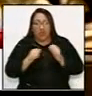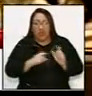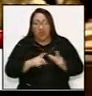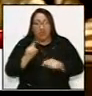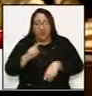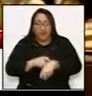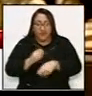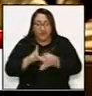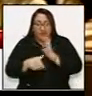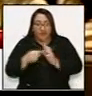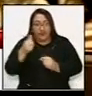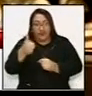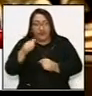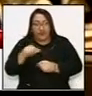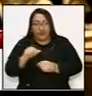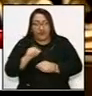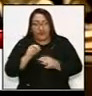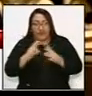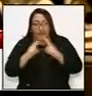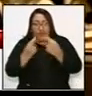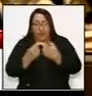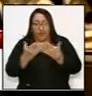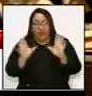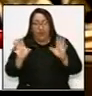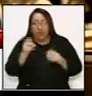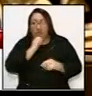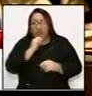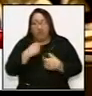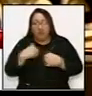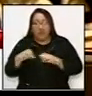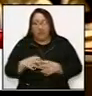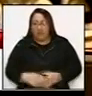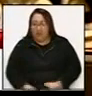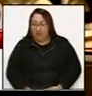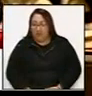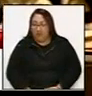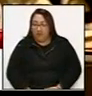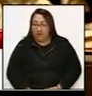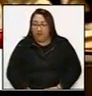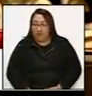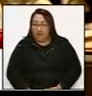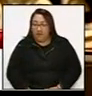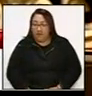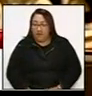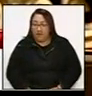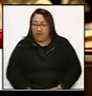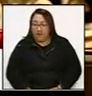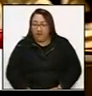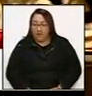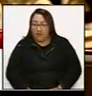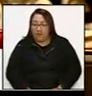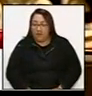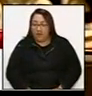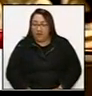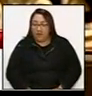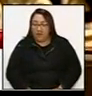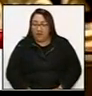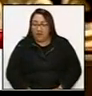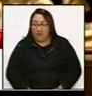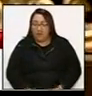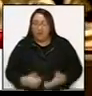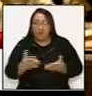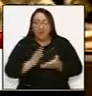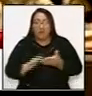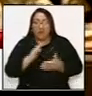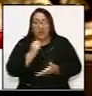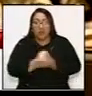su momento decidiremos si esto es una sesión abierta, reservada, como corresponde. Muy bien, se pide la dispensa